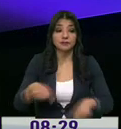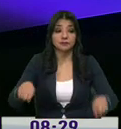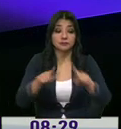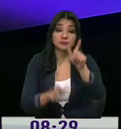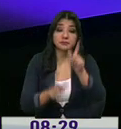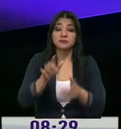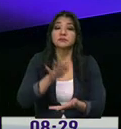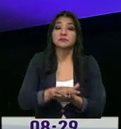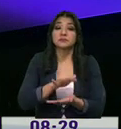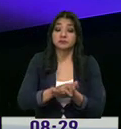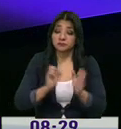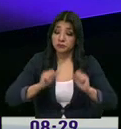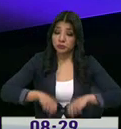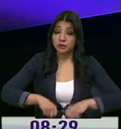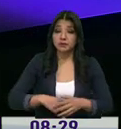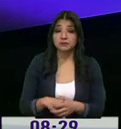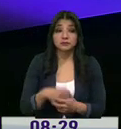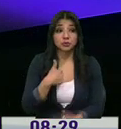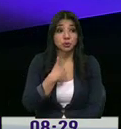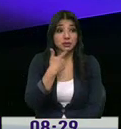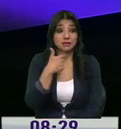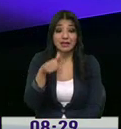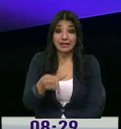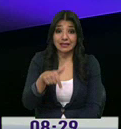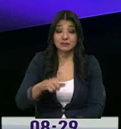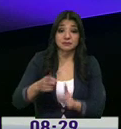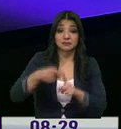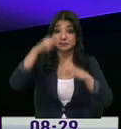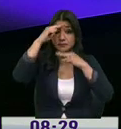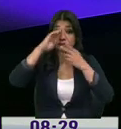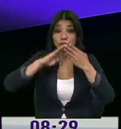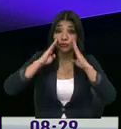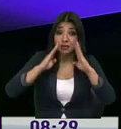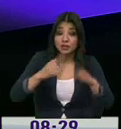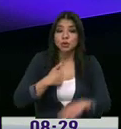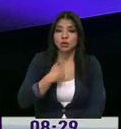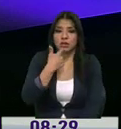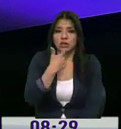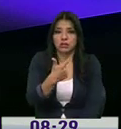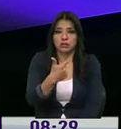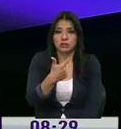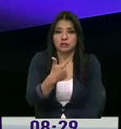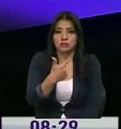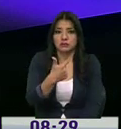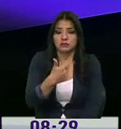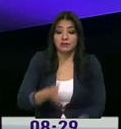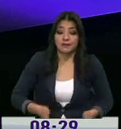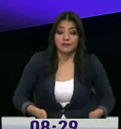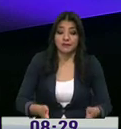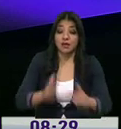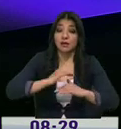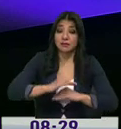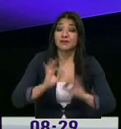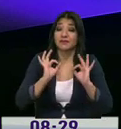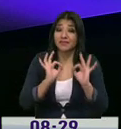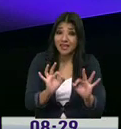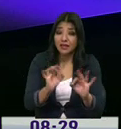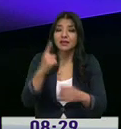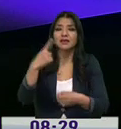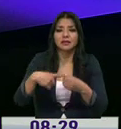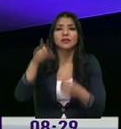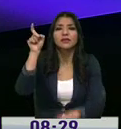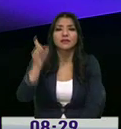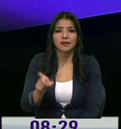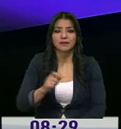moradores que viven. Yo siempre les diré aquí, en este primer noticiero, como yo lo hemos dicho, vías en buen estado es lo que merece la ciudad de Quito, y esa